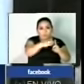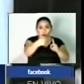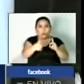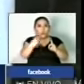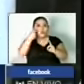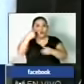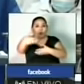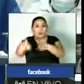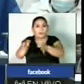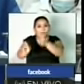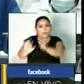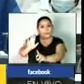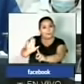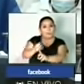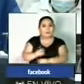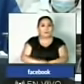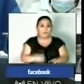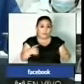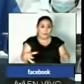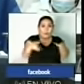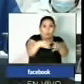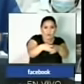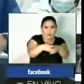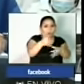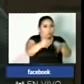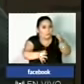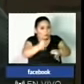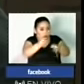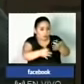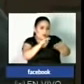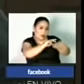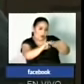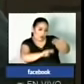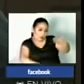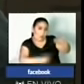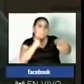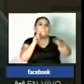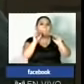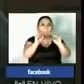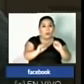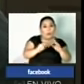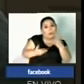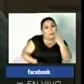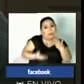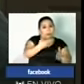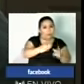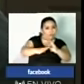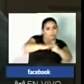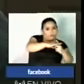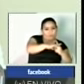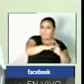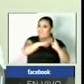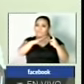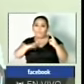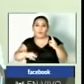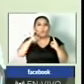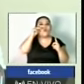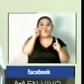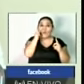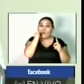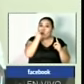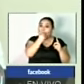Penal correspondiente. La Comisión de Antejuicio aprueba un dictamen para quitarle el fuero al diputado Norman Quijano, acusado